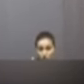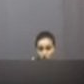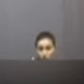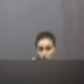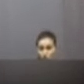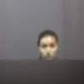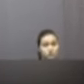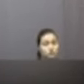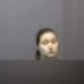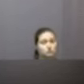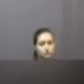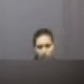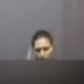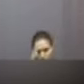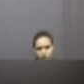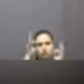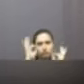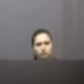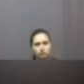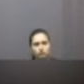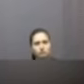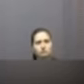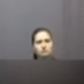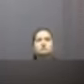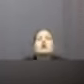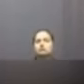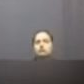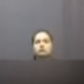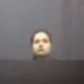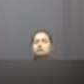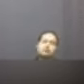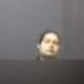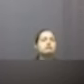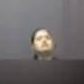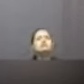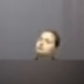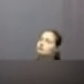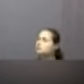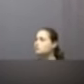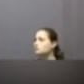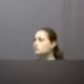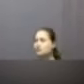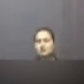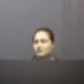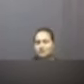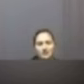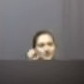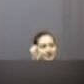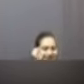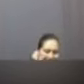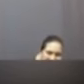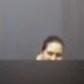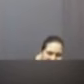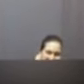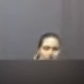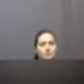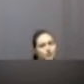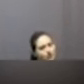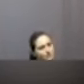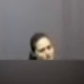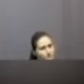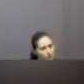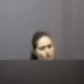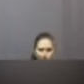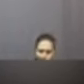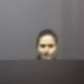fondos públicos enfocados en una buena calidad de la inversión que vayan a mejorar las